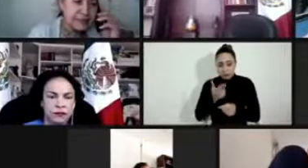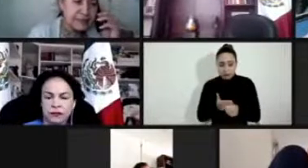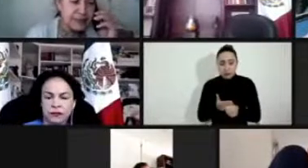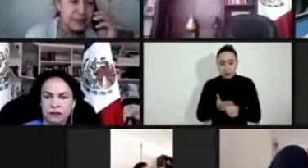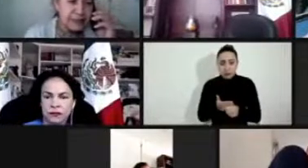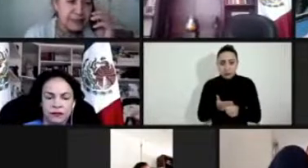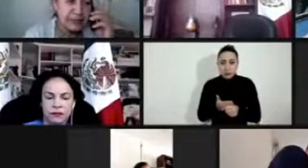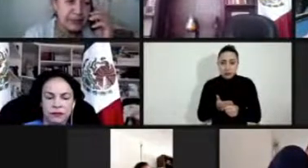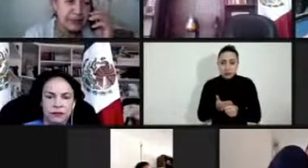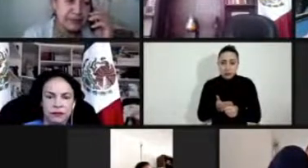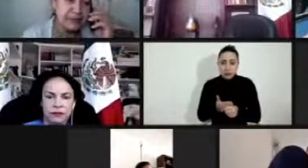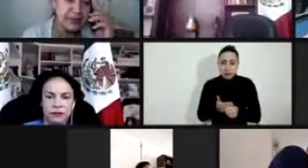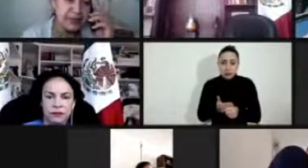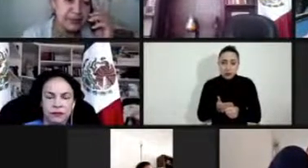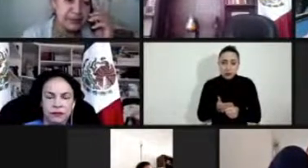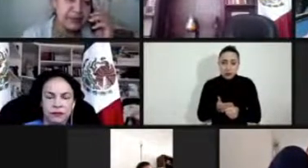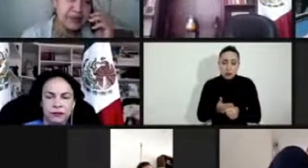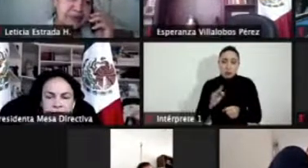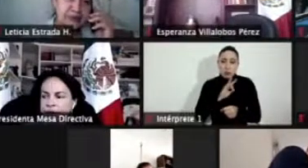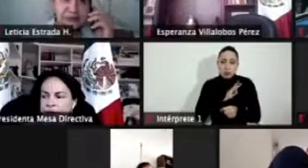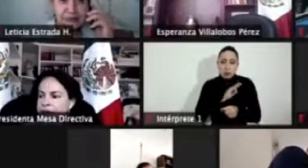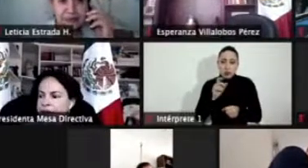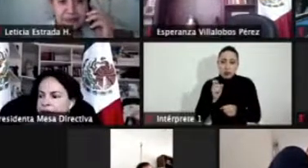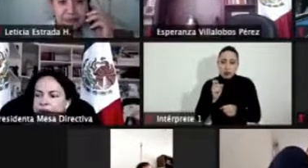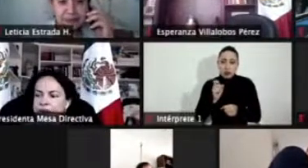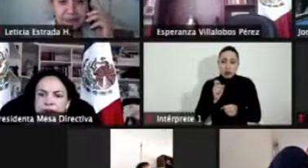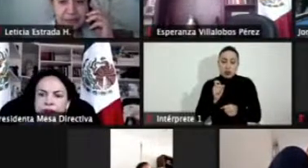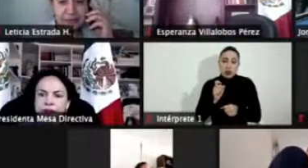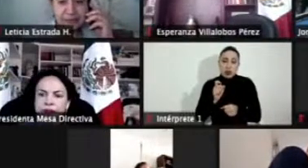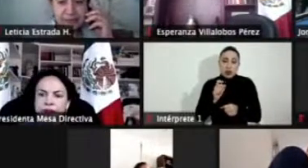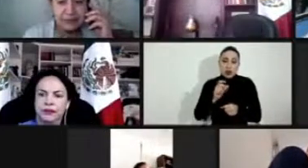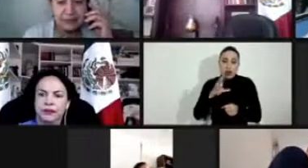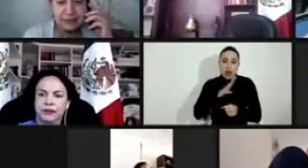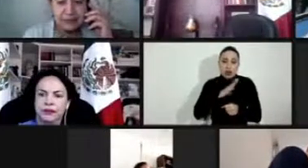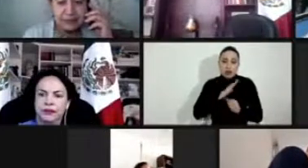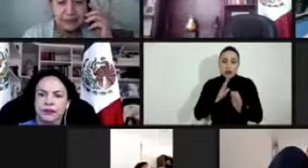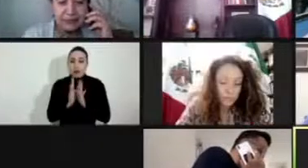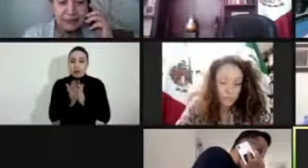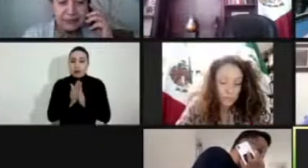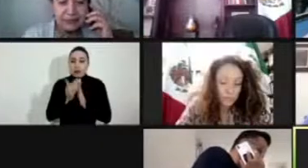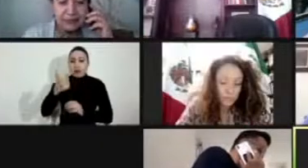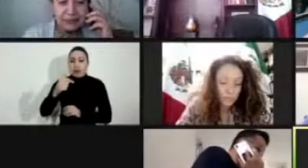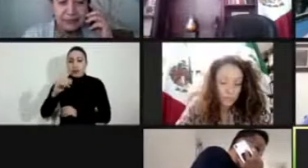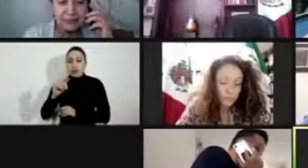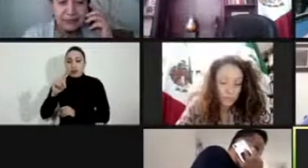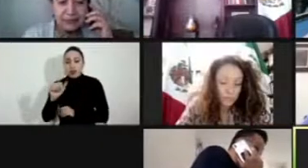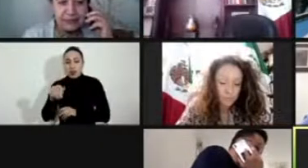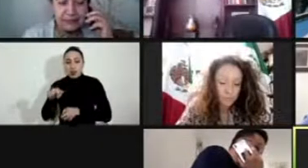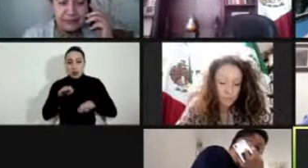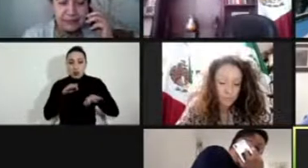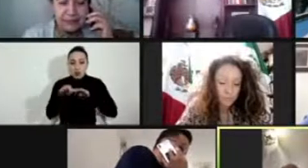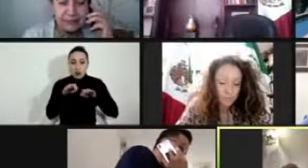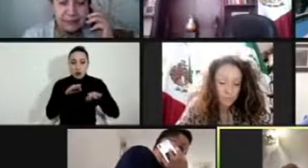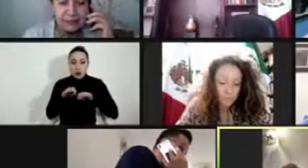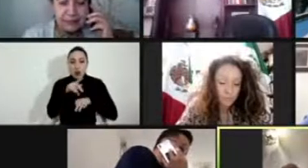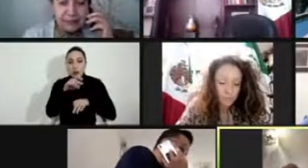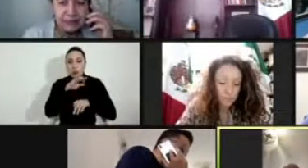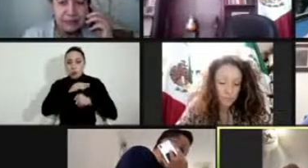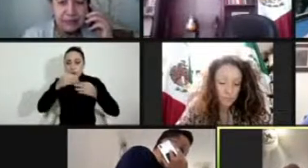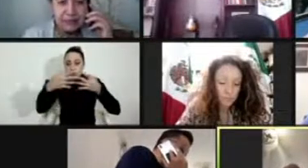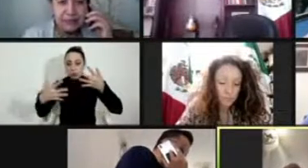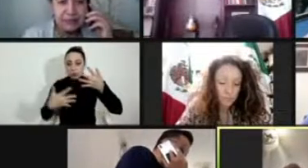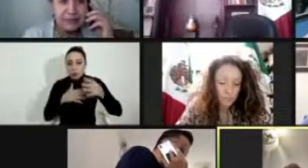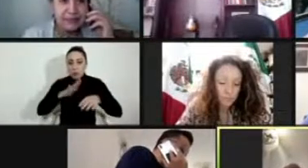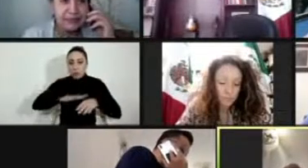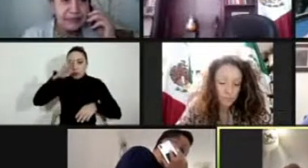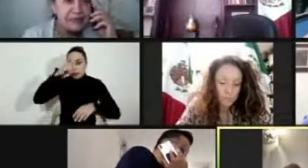para generar que en la Gaceta del Empleo hubiera más oferta de empleo.